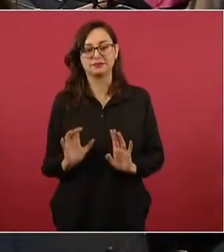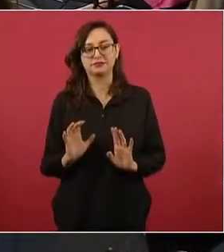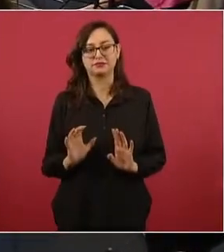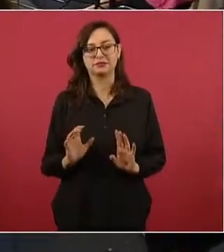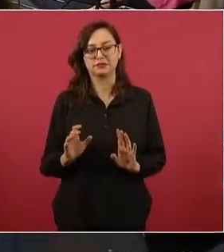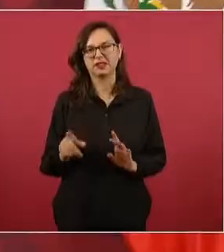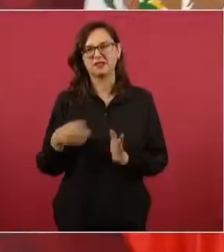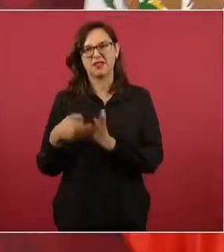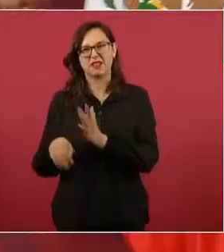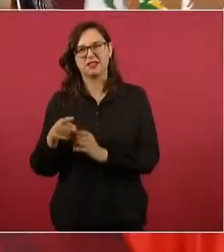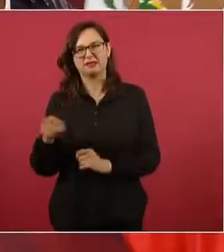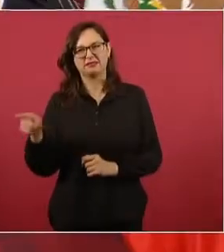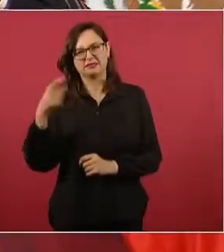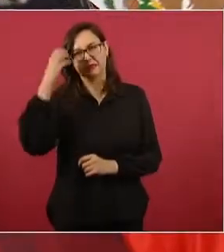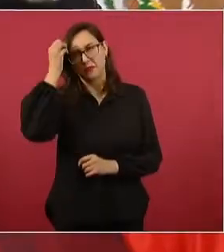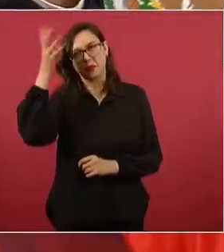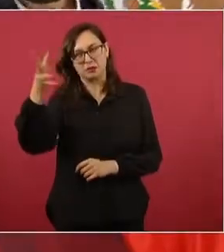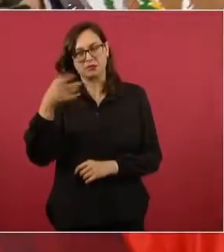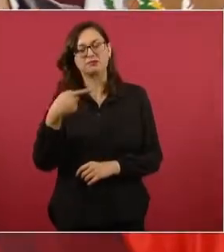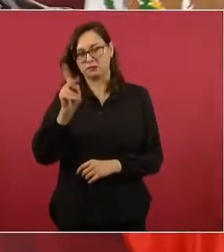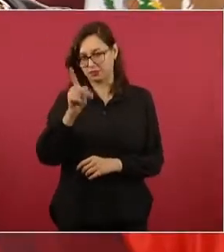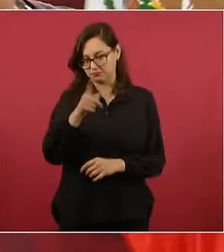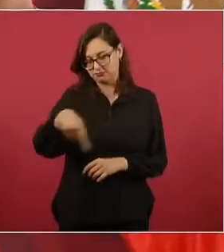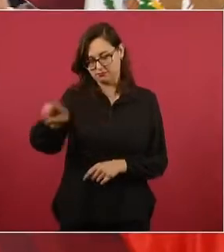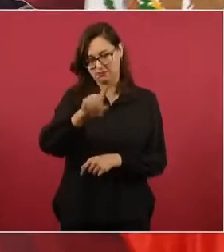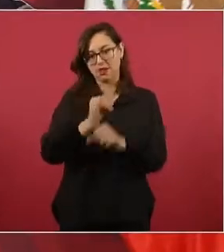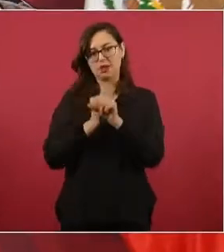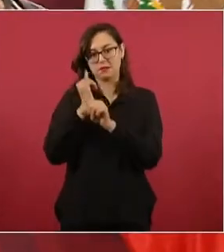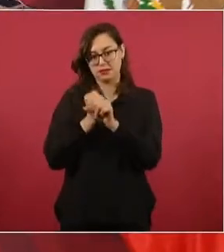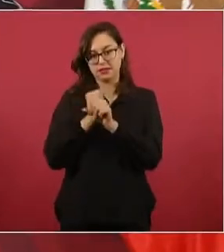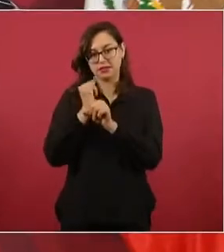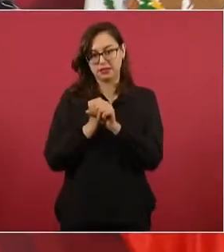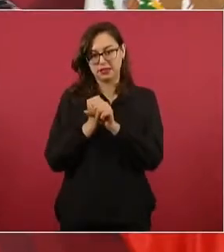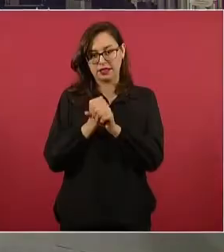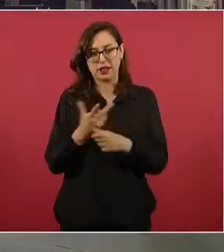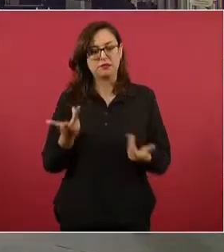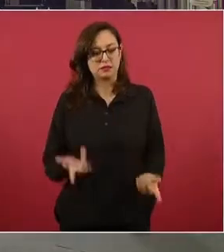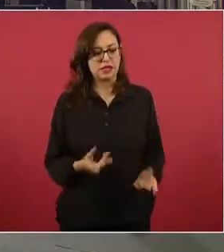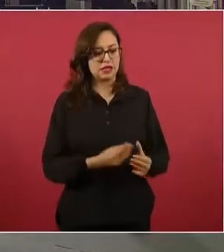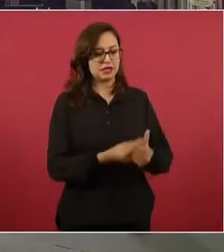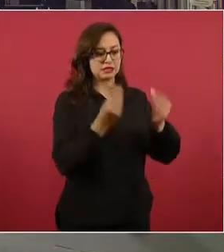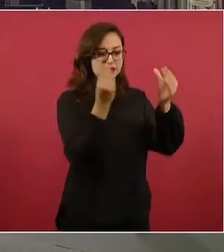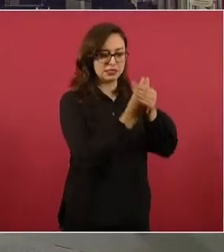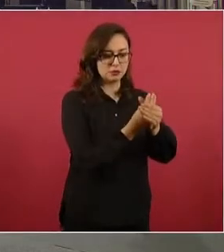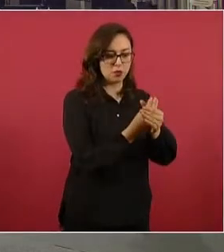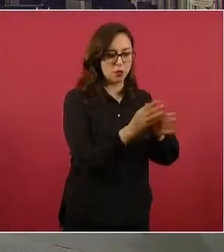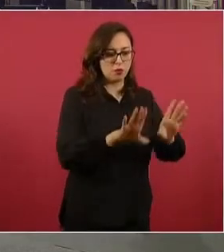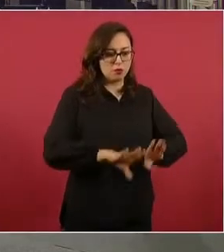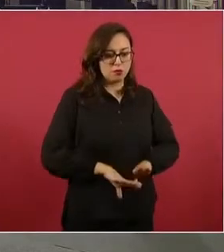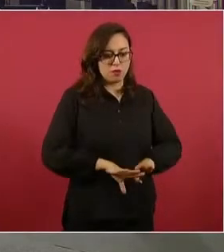tarea. Y él va explicando por qué